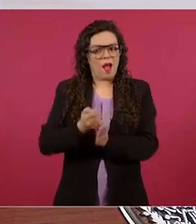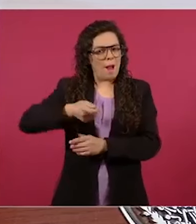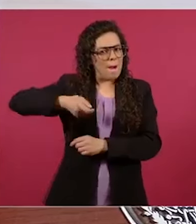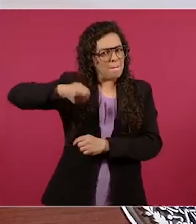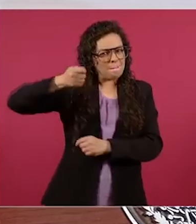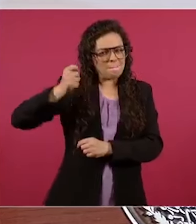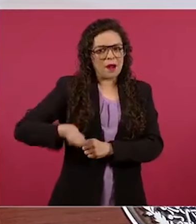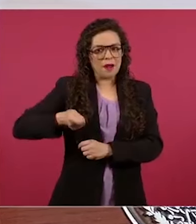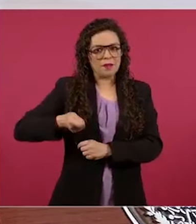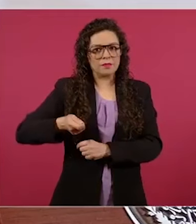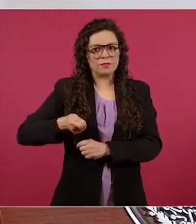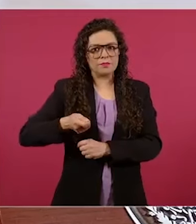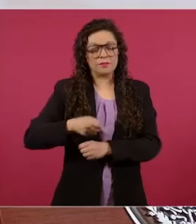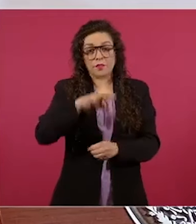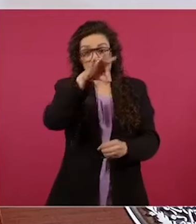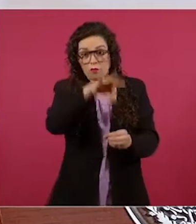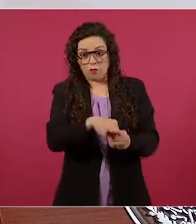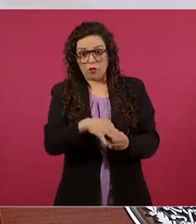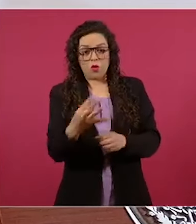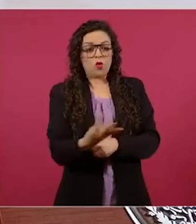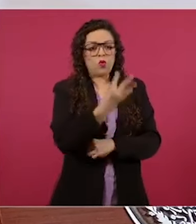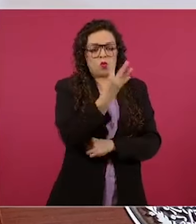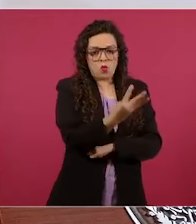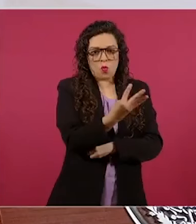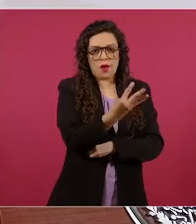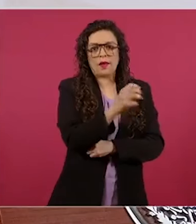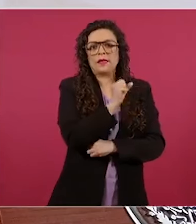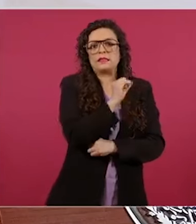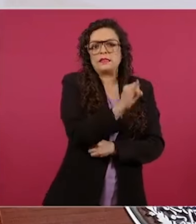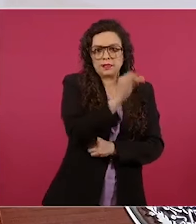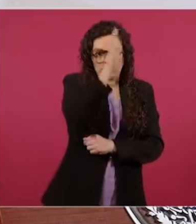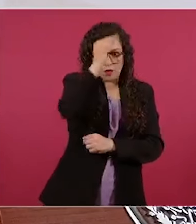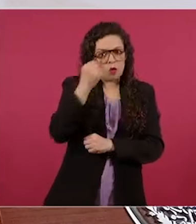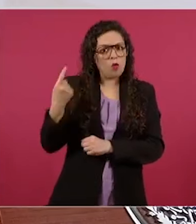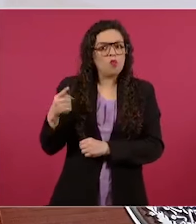con 4 a favor y 1 en contra.